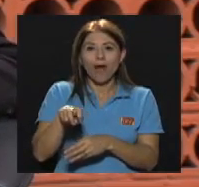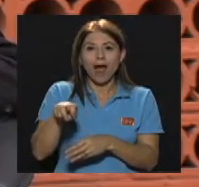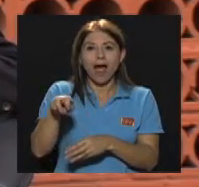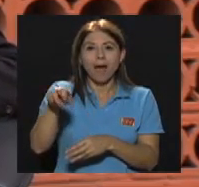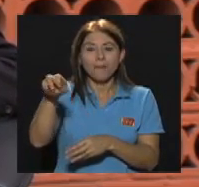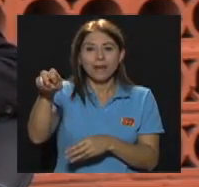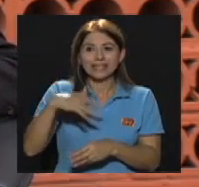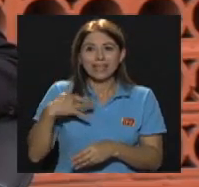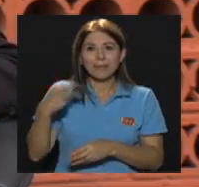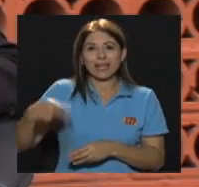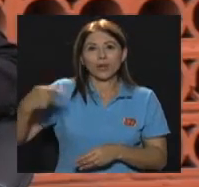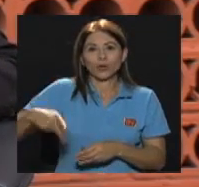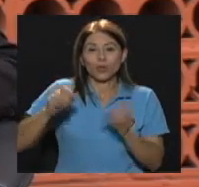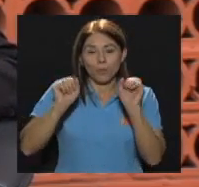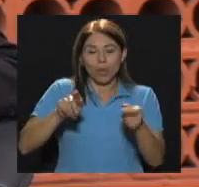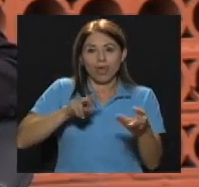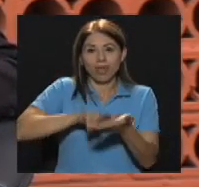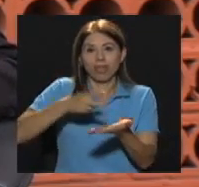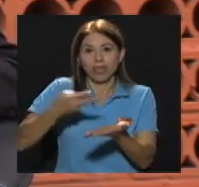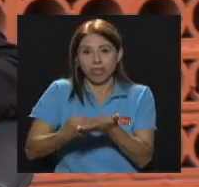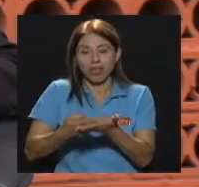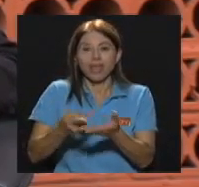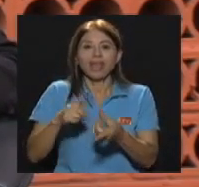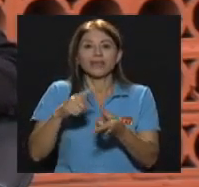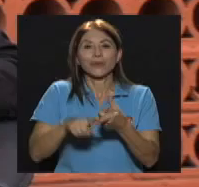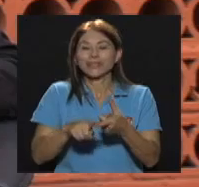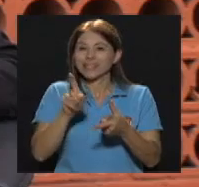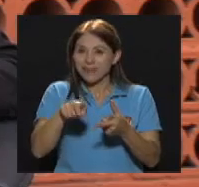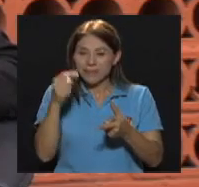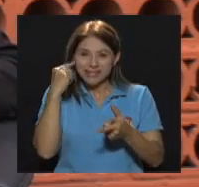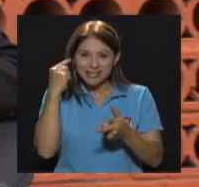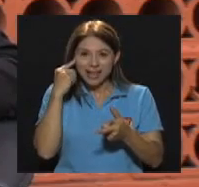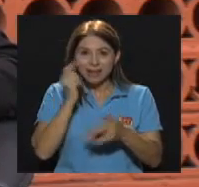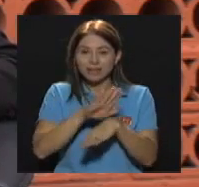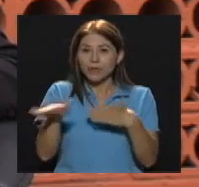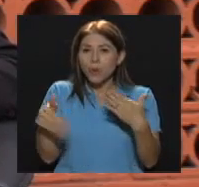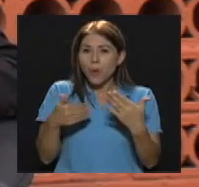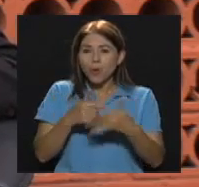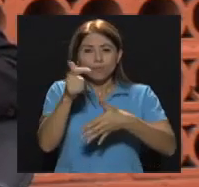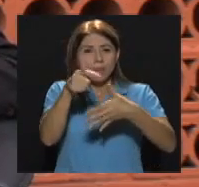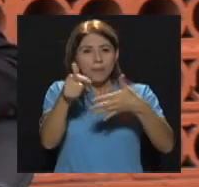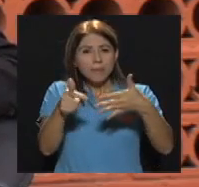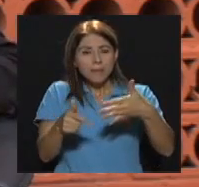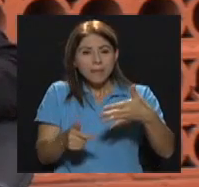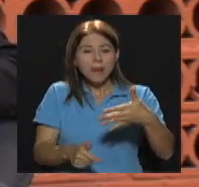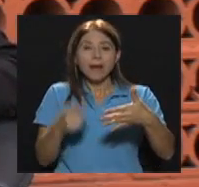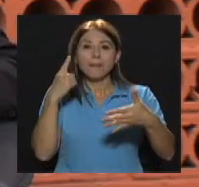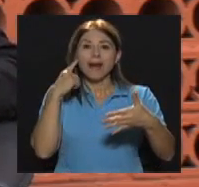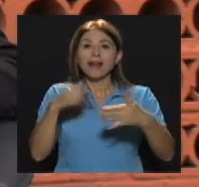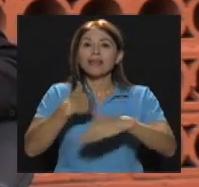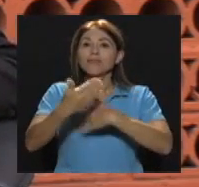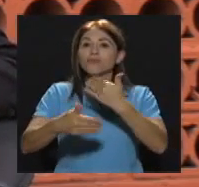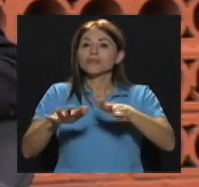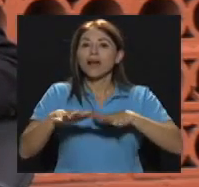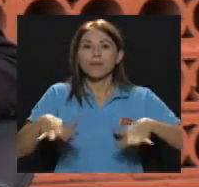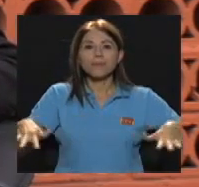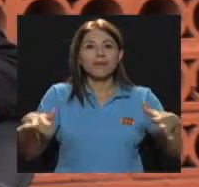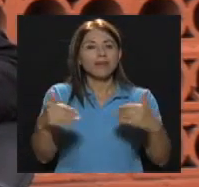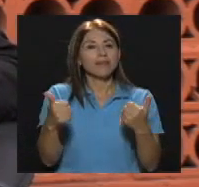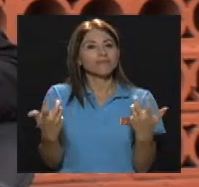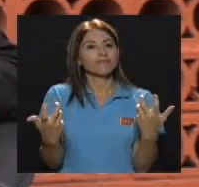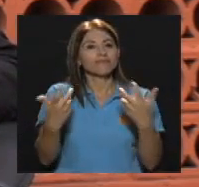pensar en todo ese tipo, digamos, de estrategias a la hora del diseño para poder crear un ambiente mucho